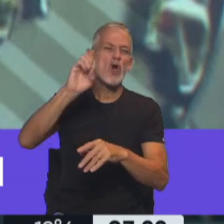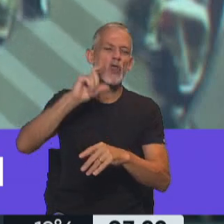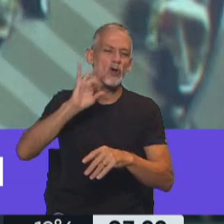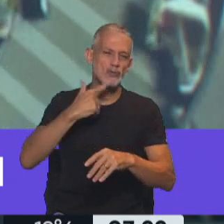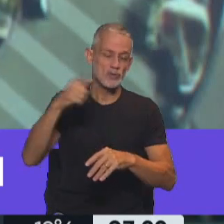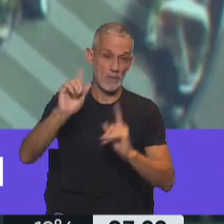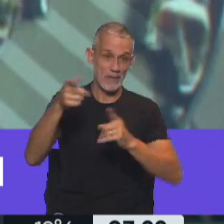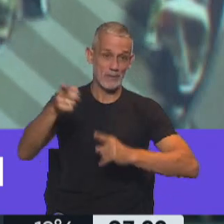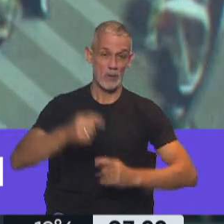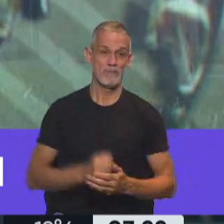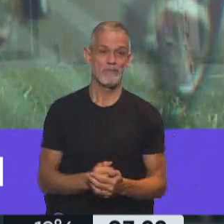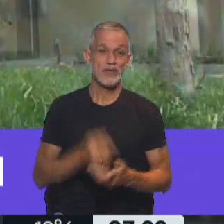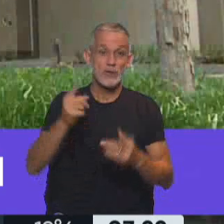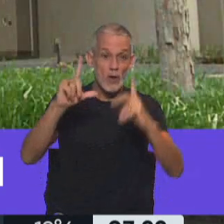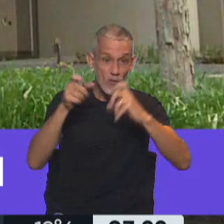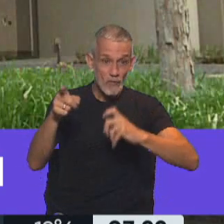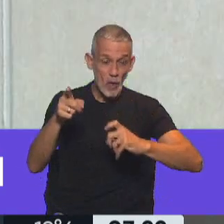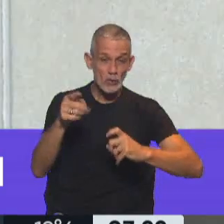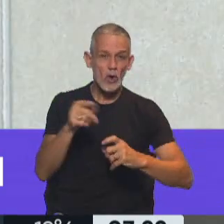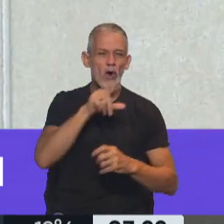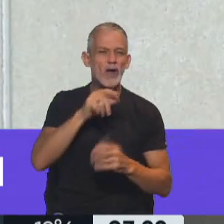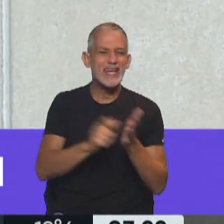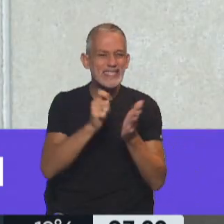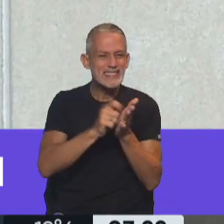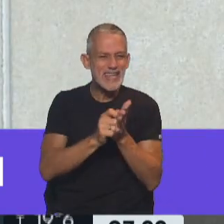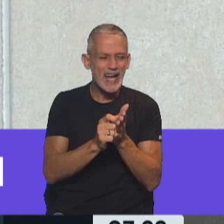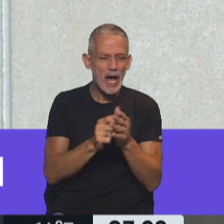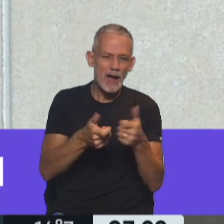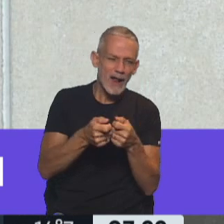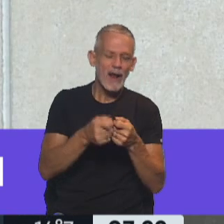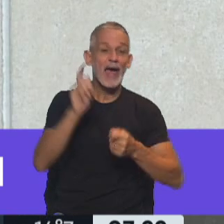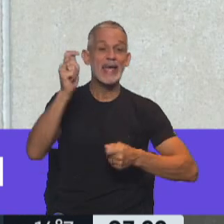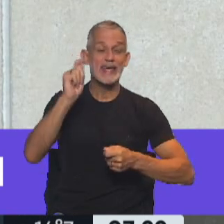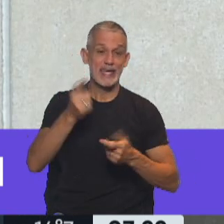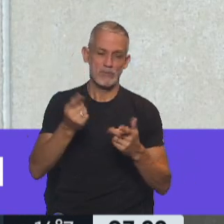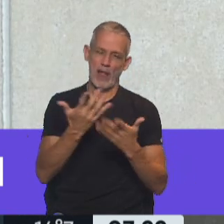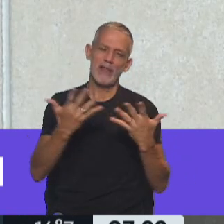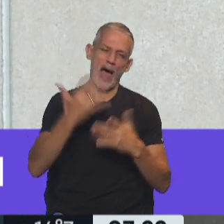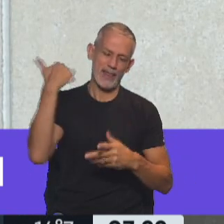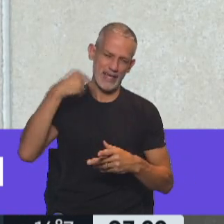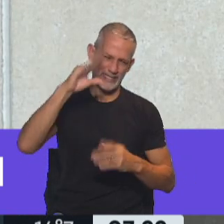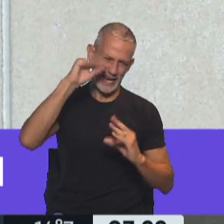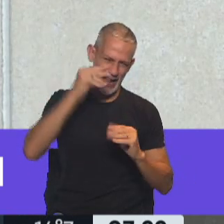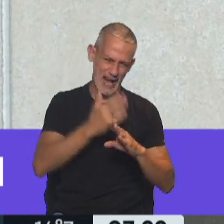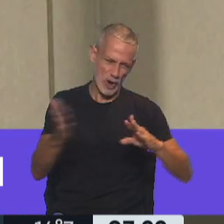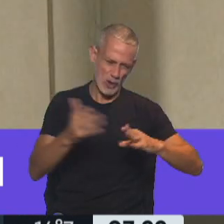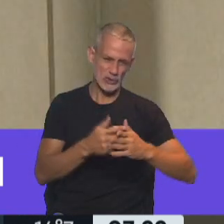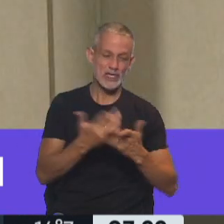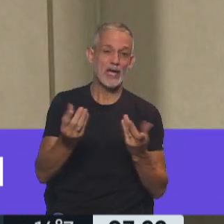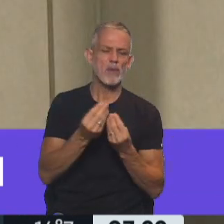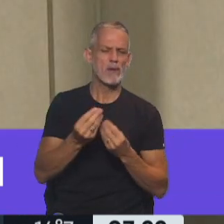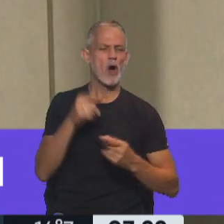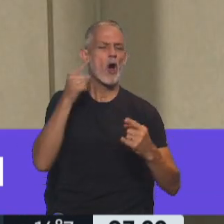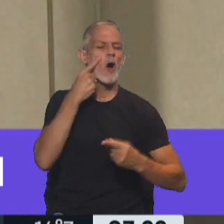la foto. Estamos hablando de una foto y de un posteo en Instagram que fue realizado tarde, a la noche. Sí, así con es. una intención